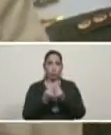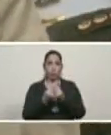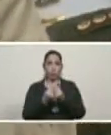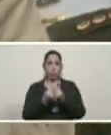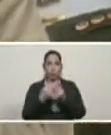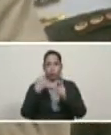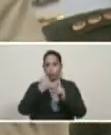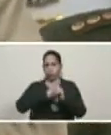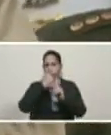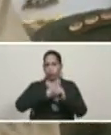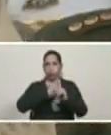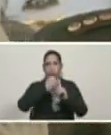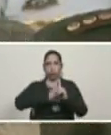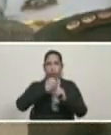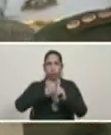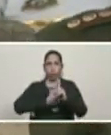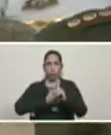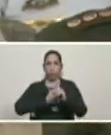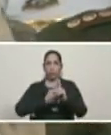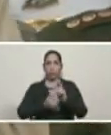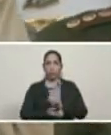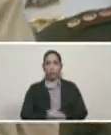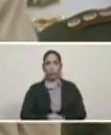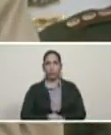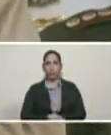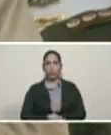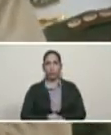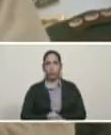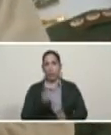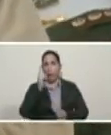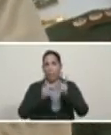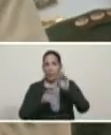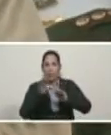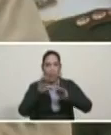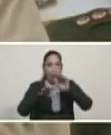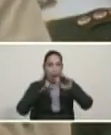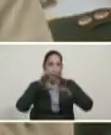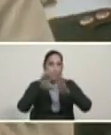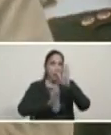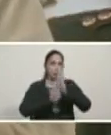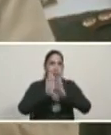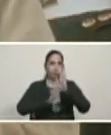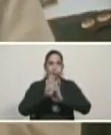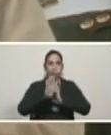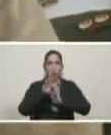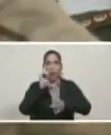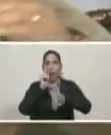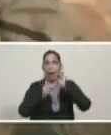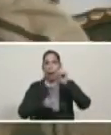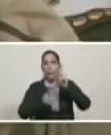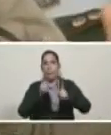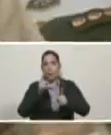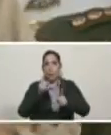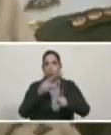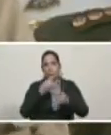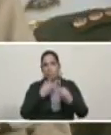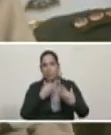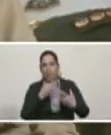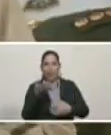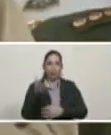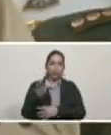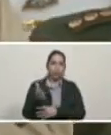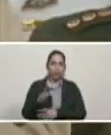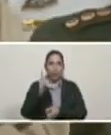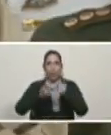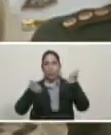combatiendo, luchando, a veces avanzando, a veces bien, a veces regular, a veces